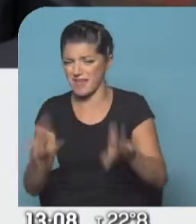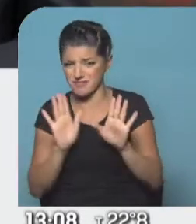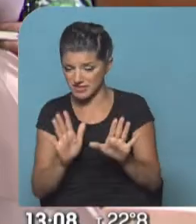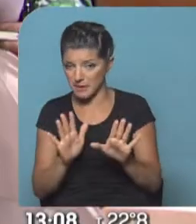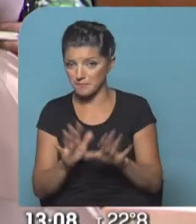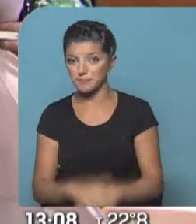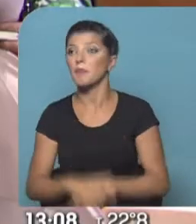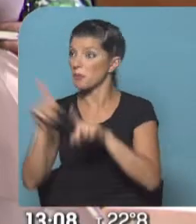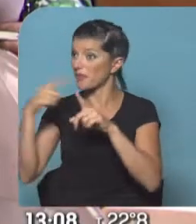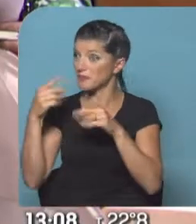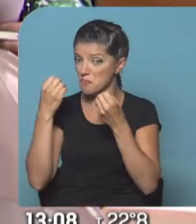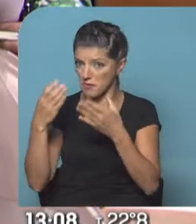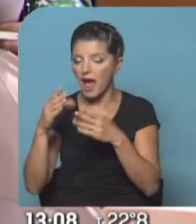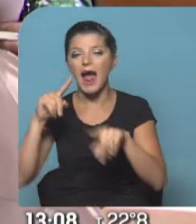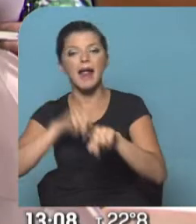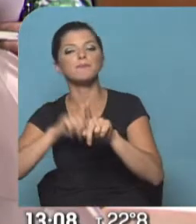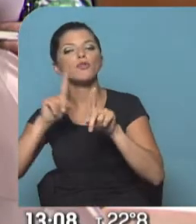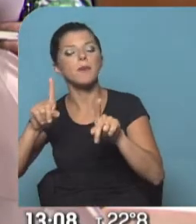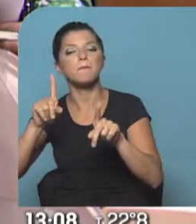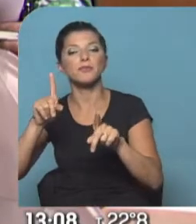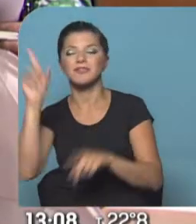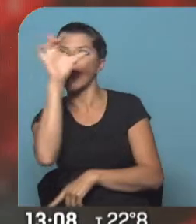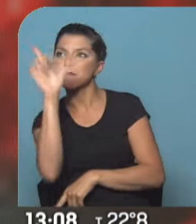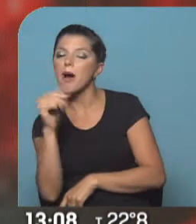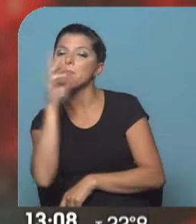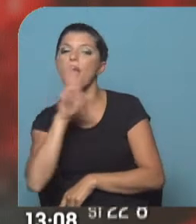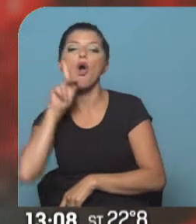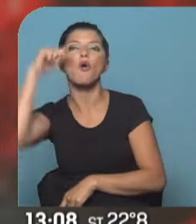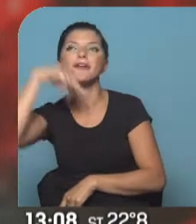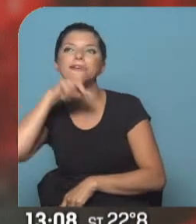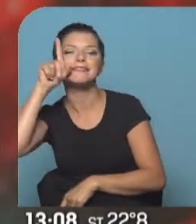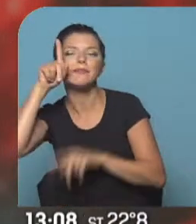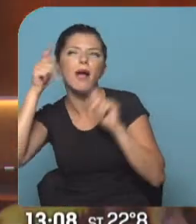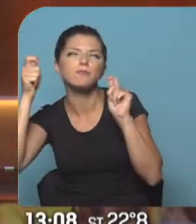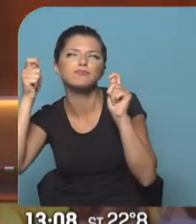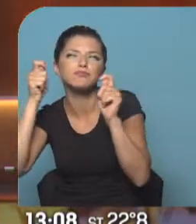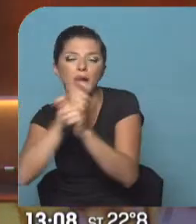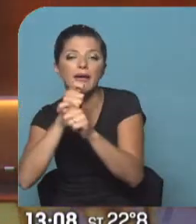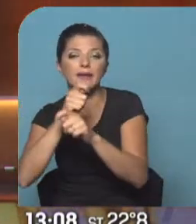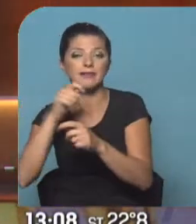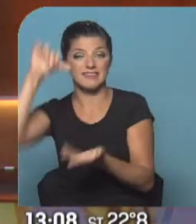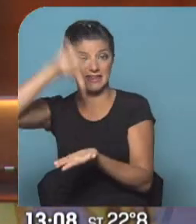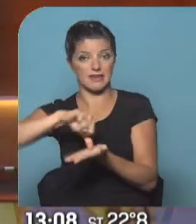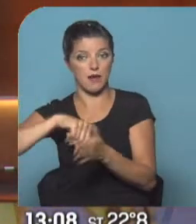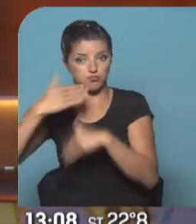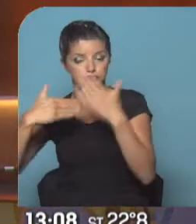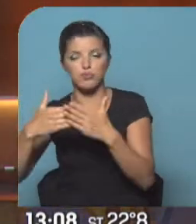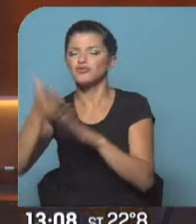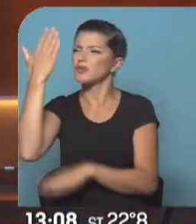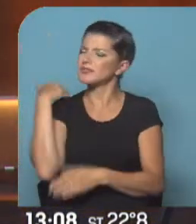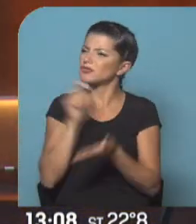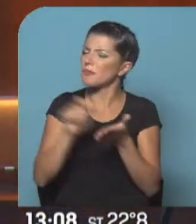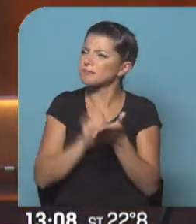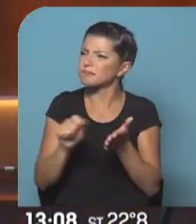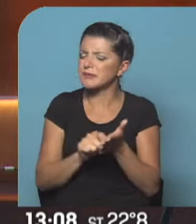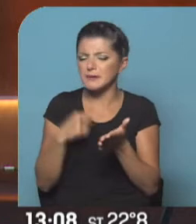un rediseño del mapa de Medio Oriente, donde Irán está avanzando. Lo que todos pensamos que en un momento fue exagerado. Yo escribí mucho sobre esto y en un momento dije, ¿no estaré